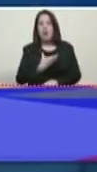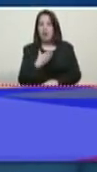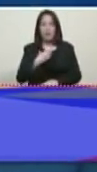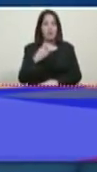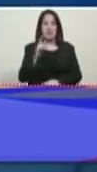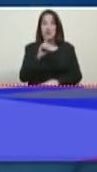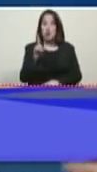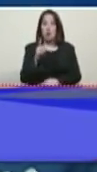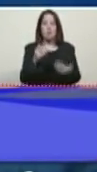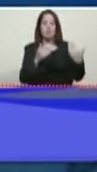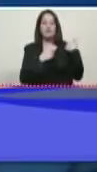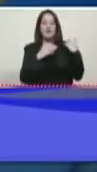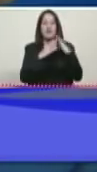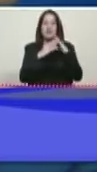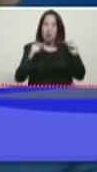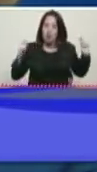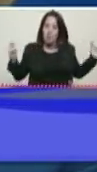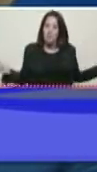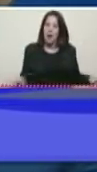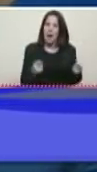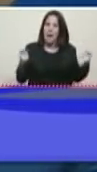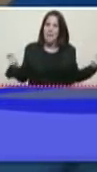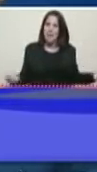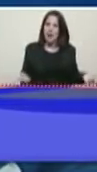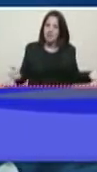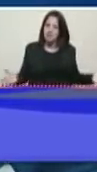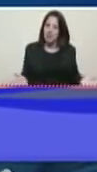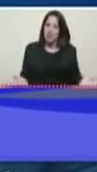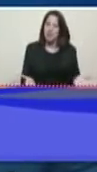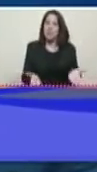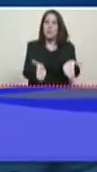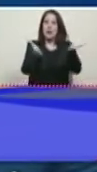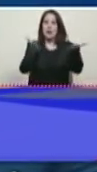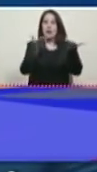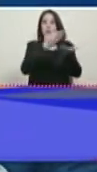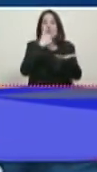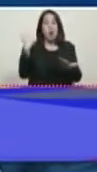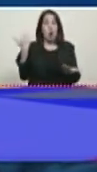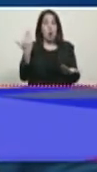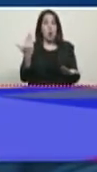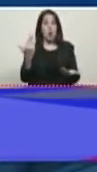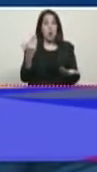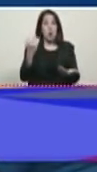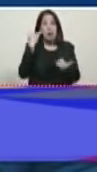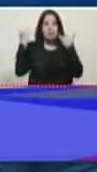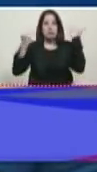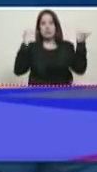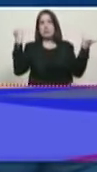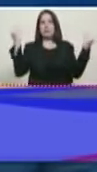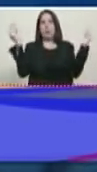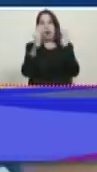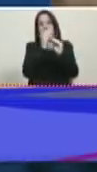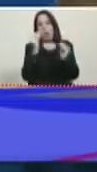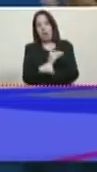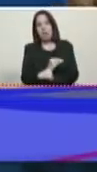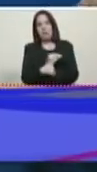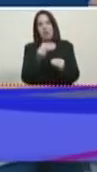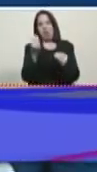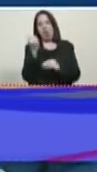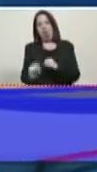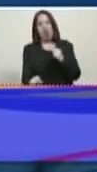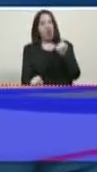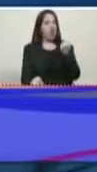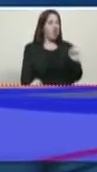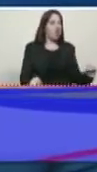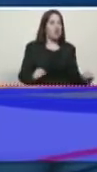todos empujando para el mismo sitio muchas de las iniciativas van a tener van a terminar chocando con la desidia y la indolencia de la